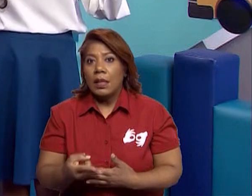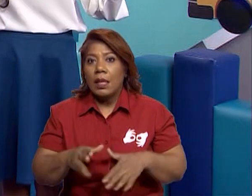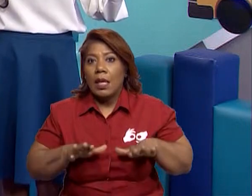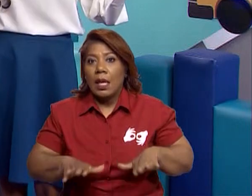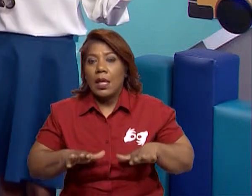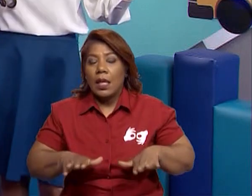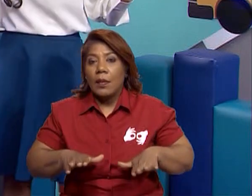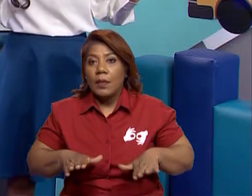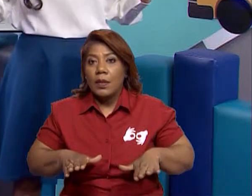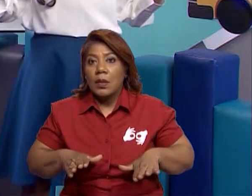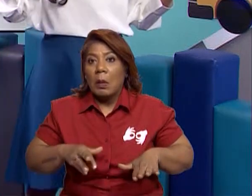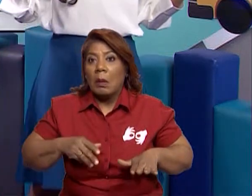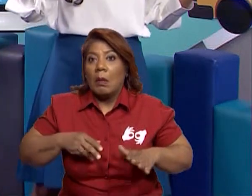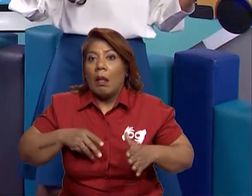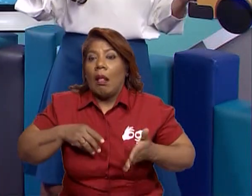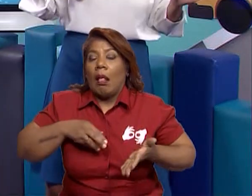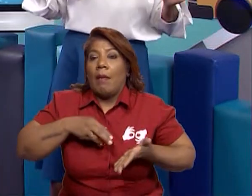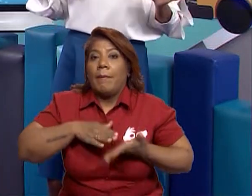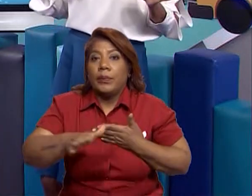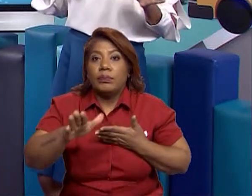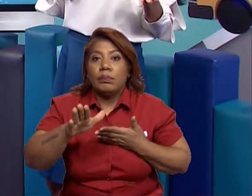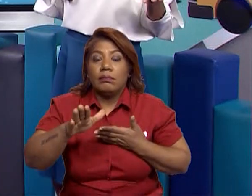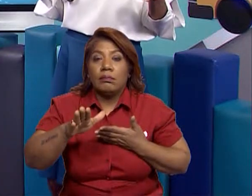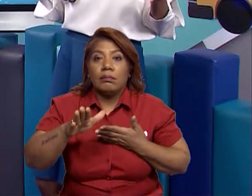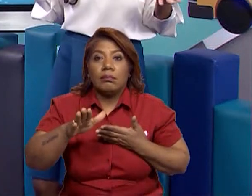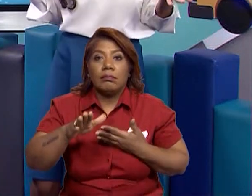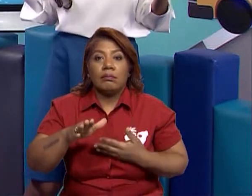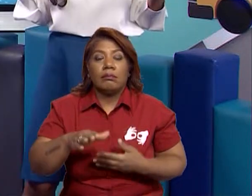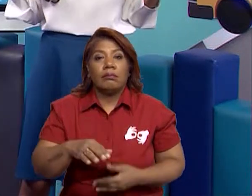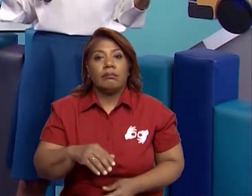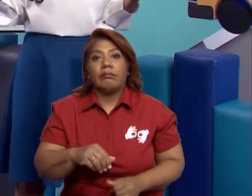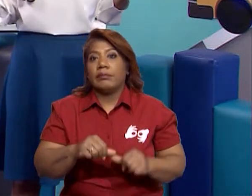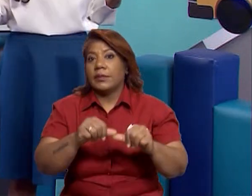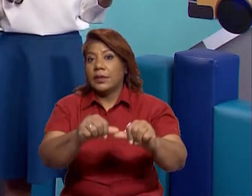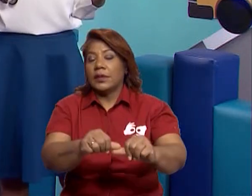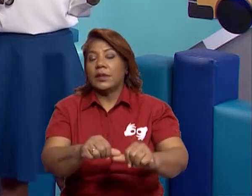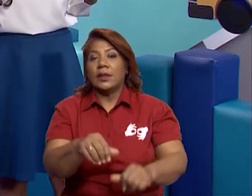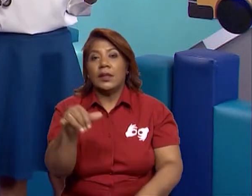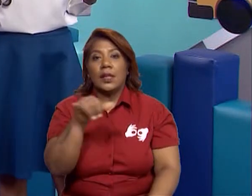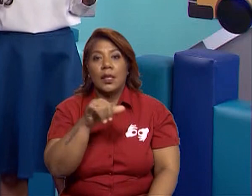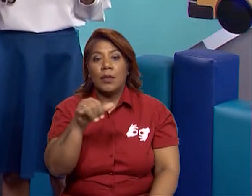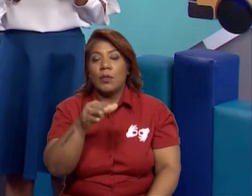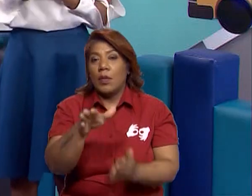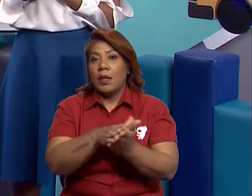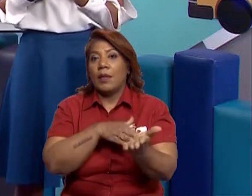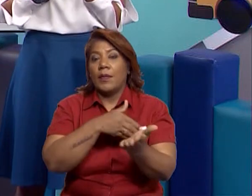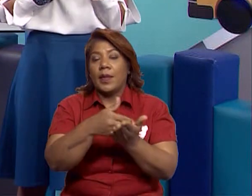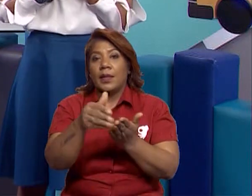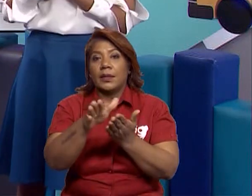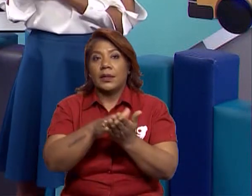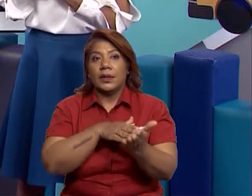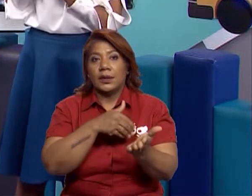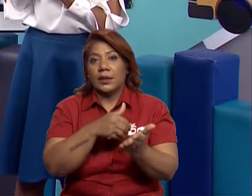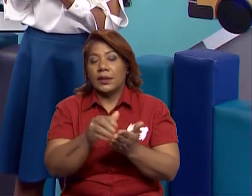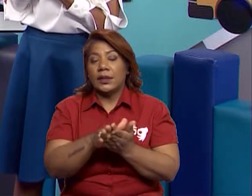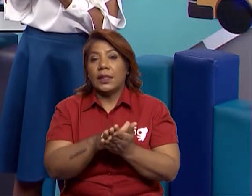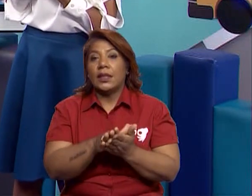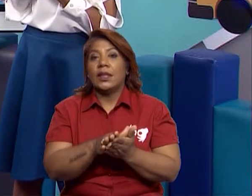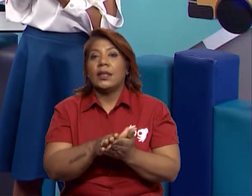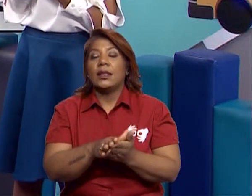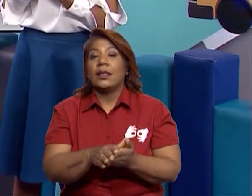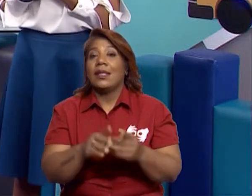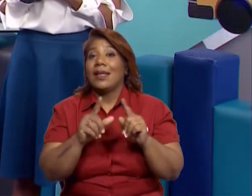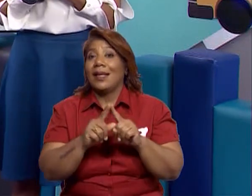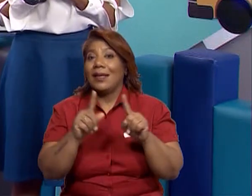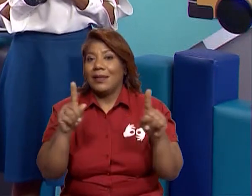mantequilla en el piso, igual me resbalo. Porque sigue siendo mantequilla. Solo simplemente que no está en el mismo